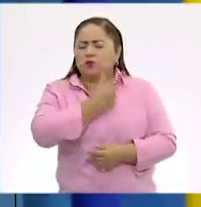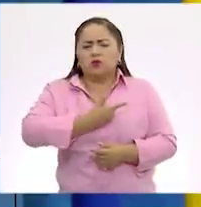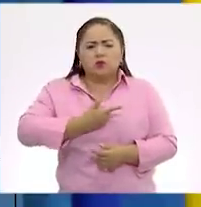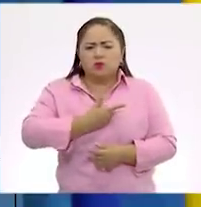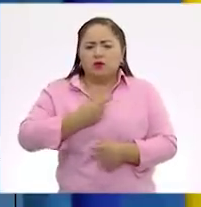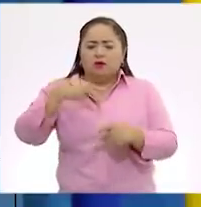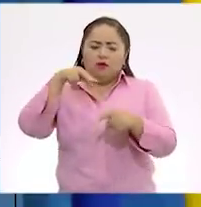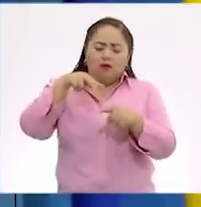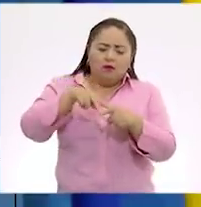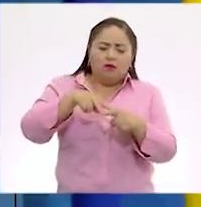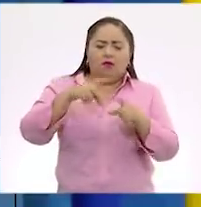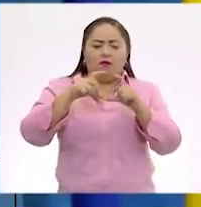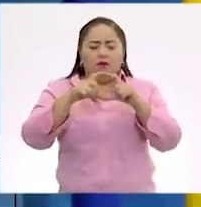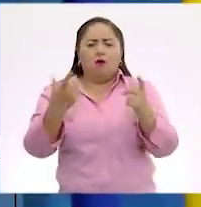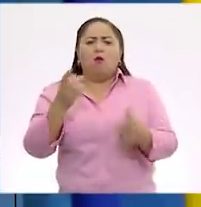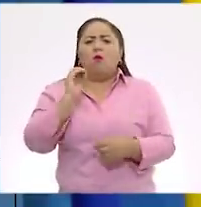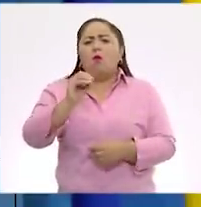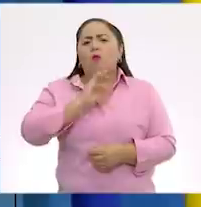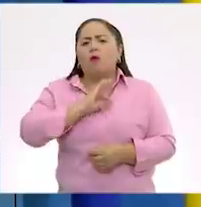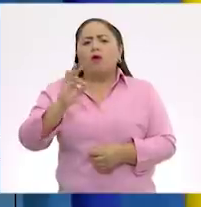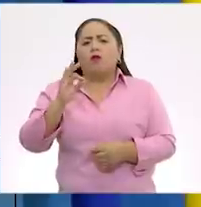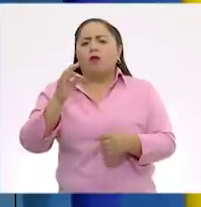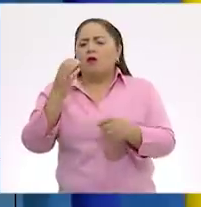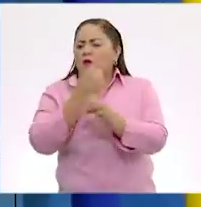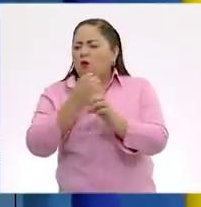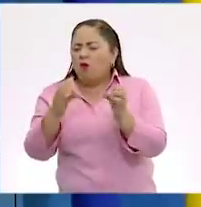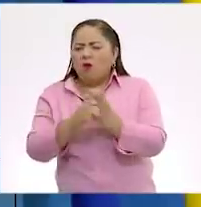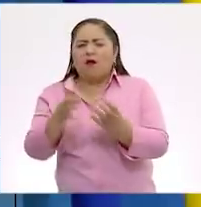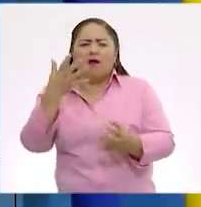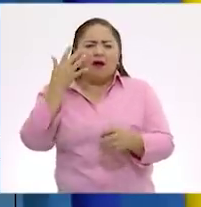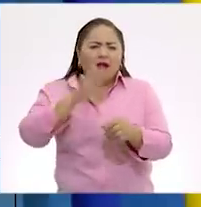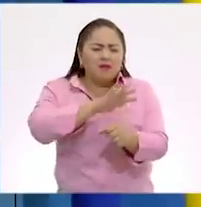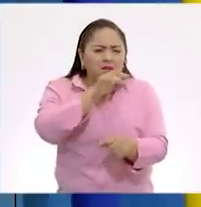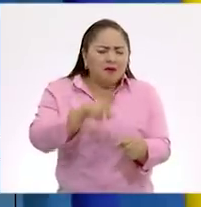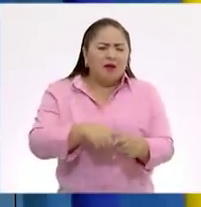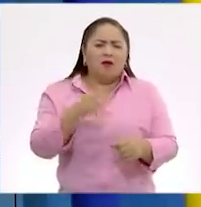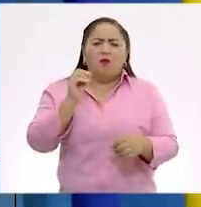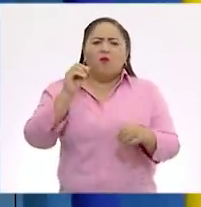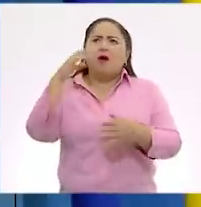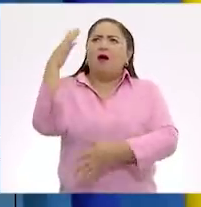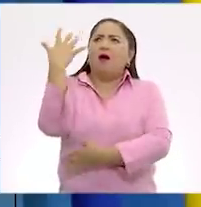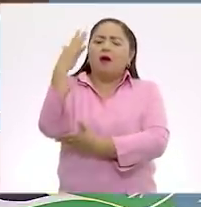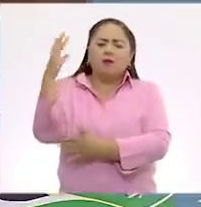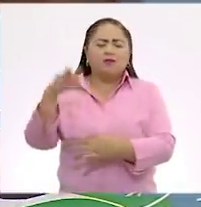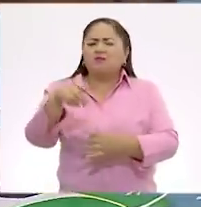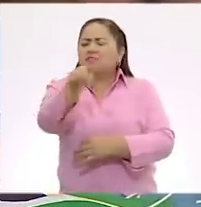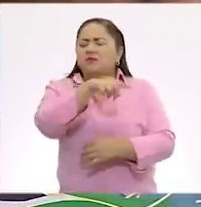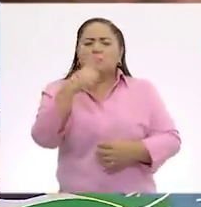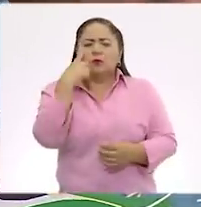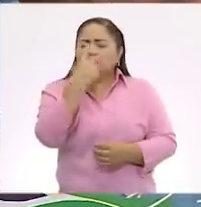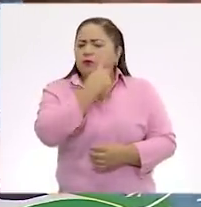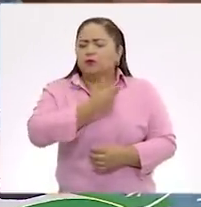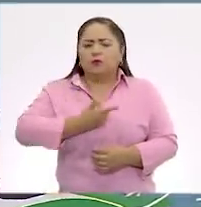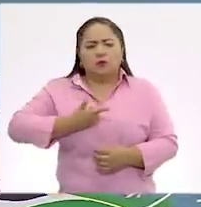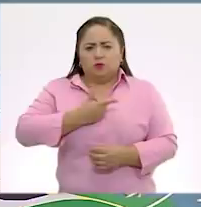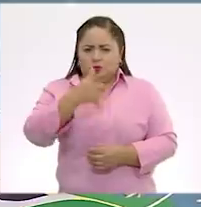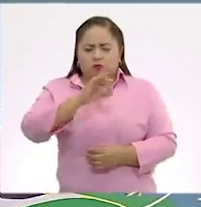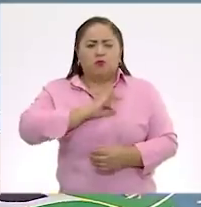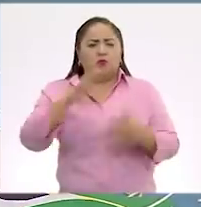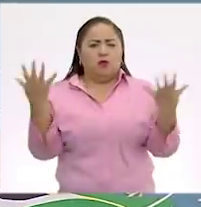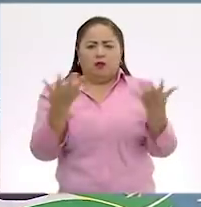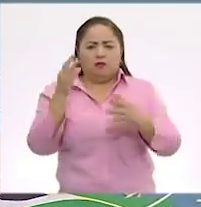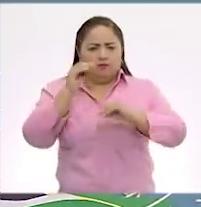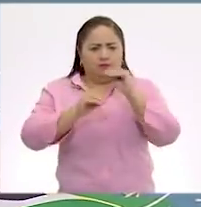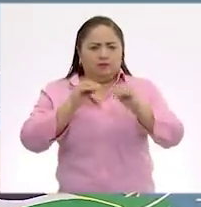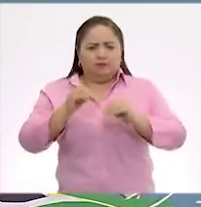figuras geométricas, pueden hacer incluso colgar pequeños objetos o hojas de árbol. Lo que ustedes quieran, pueden hacer su